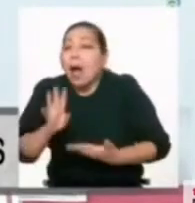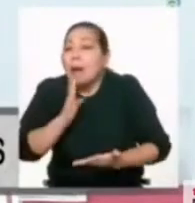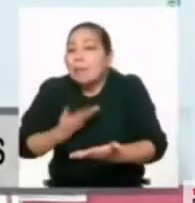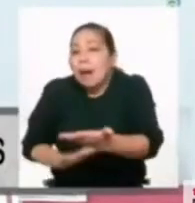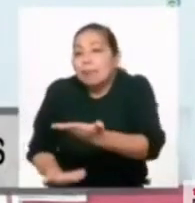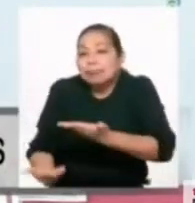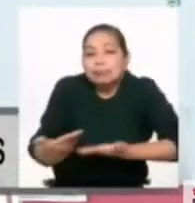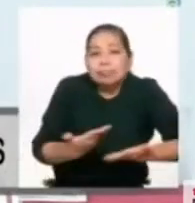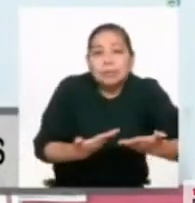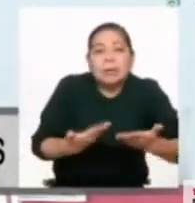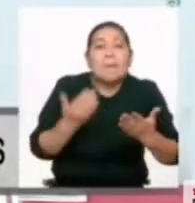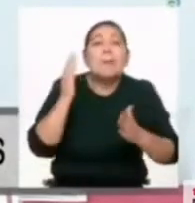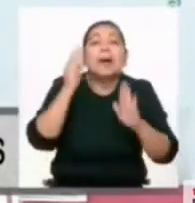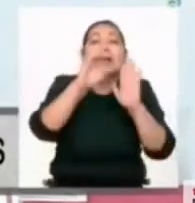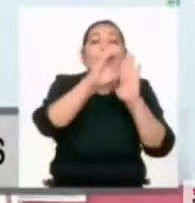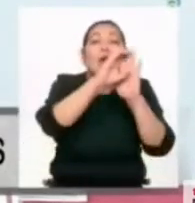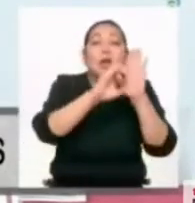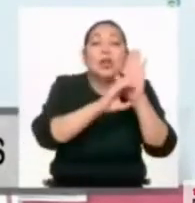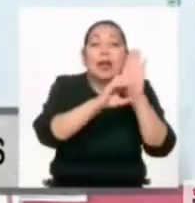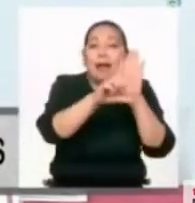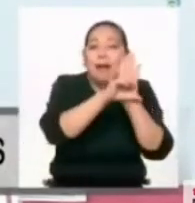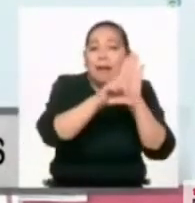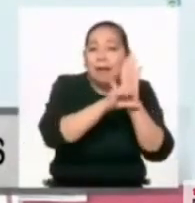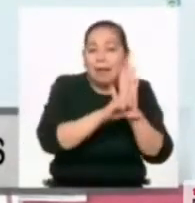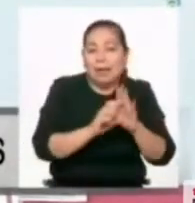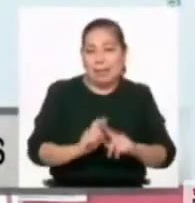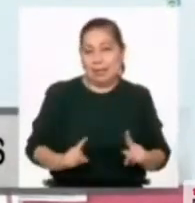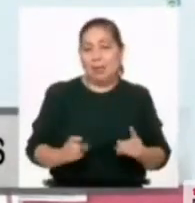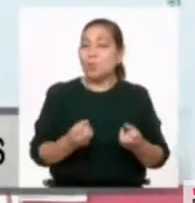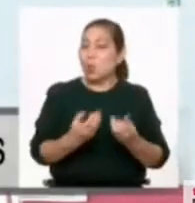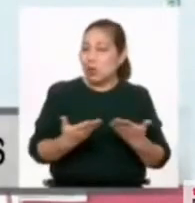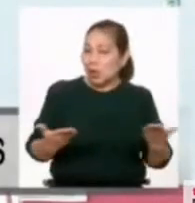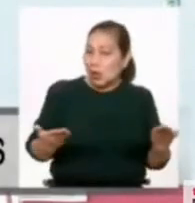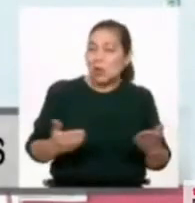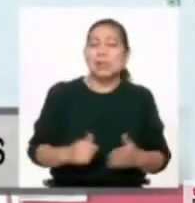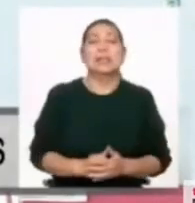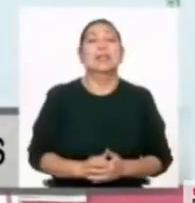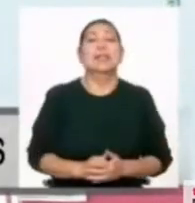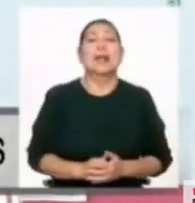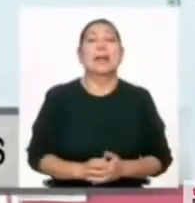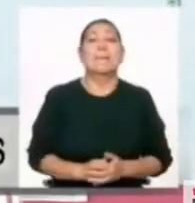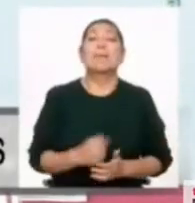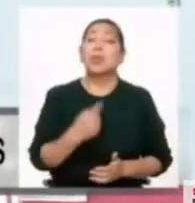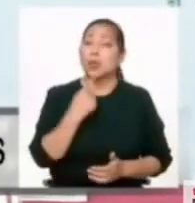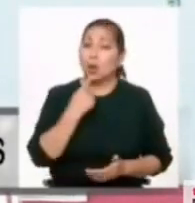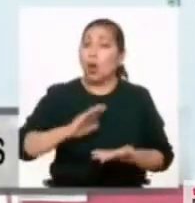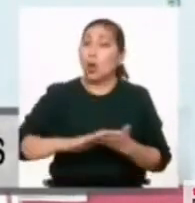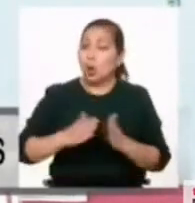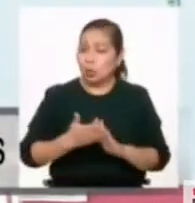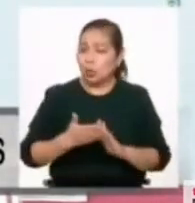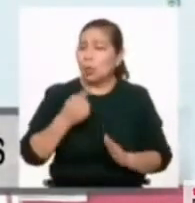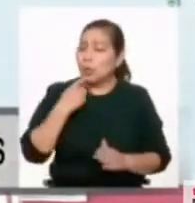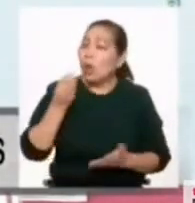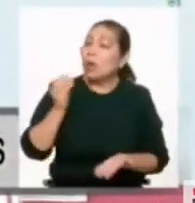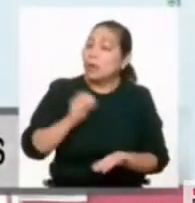dialogamos dentro del marco constitucional y legal, y así hemos resuelto muchísimos conflictos. Yo a la comunidad le he